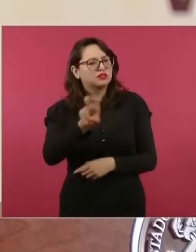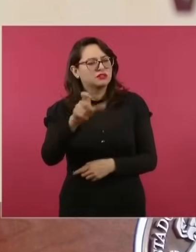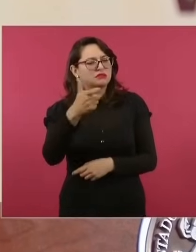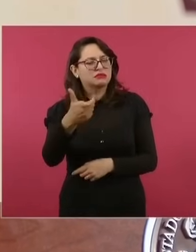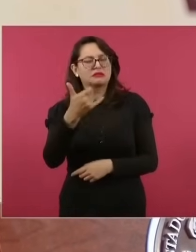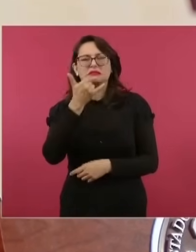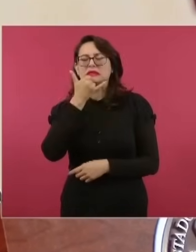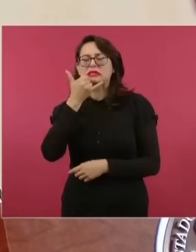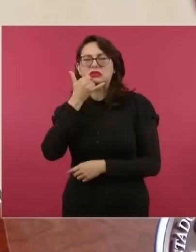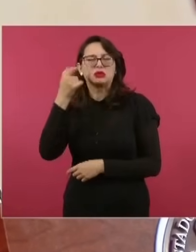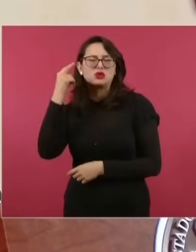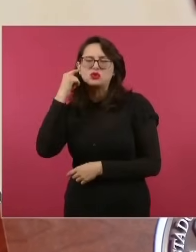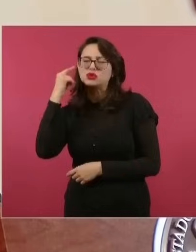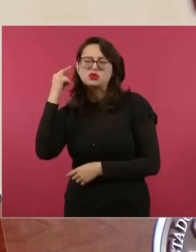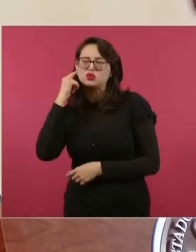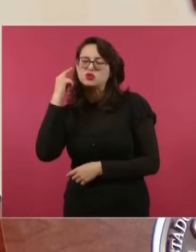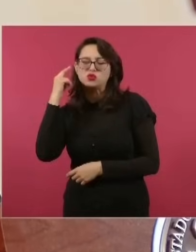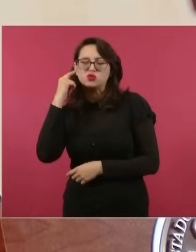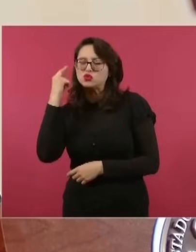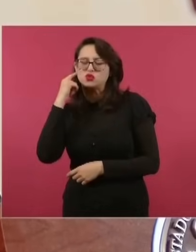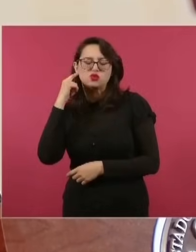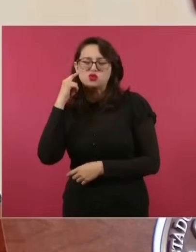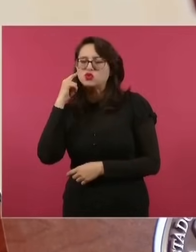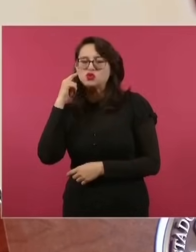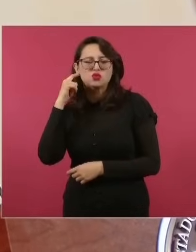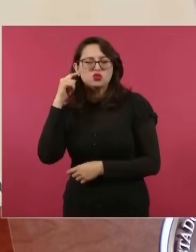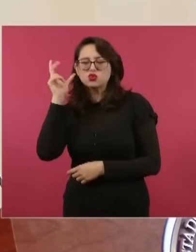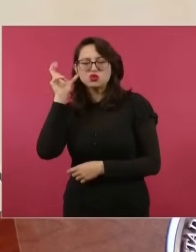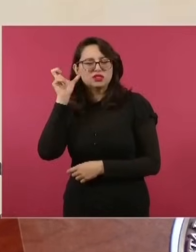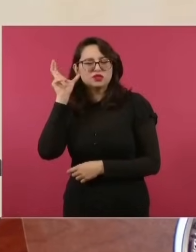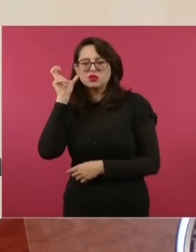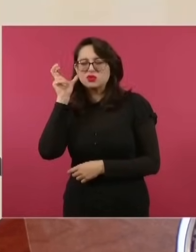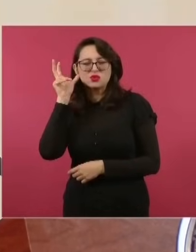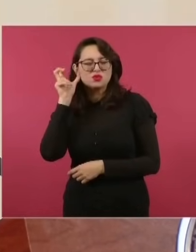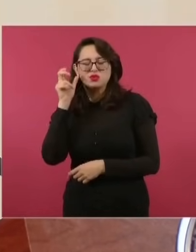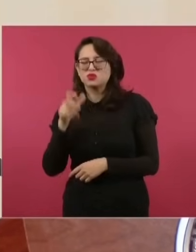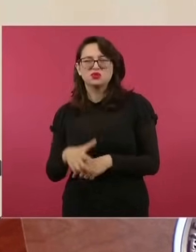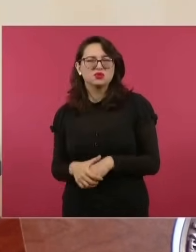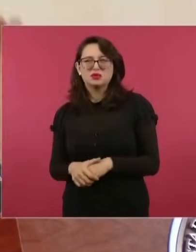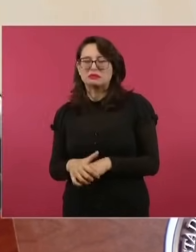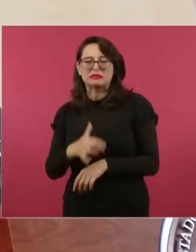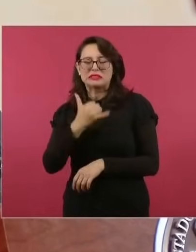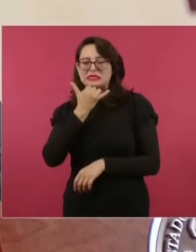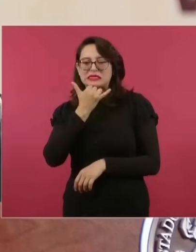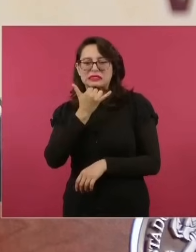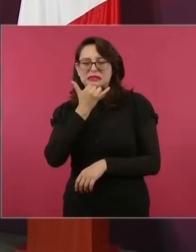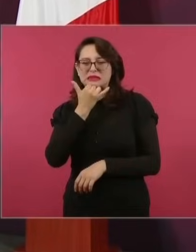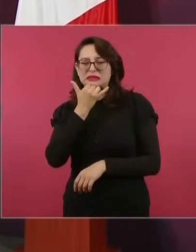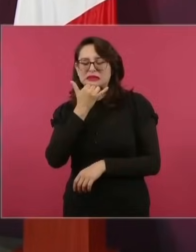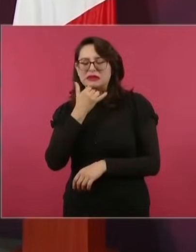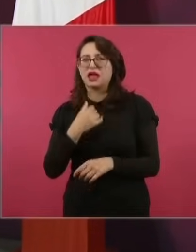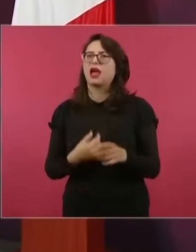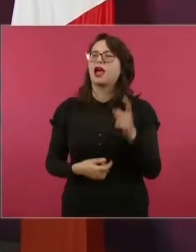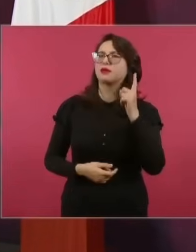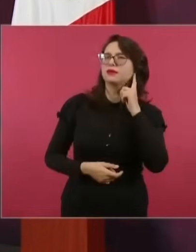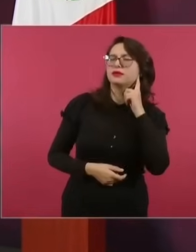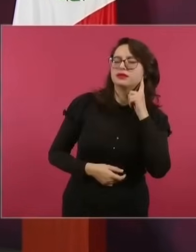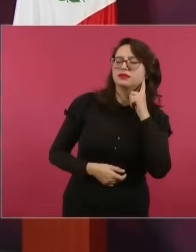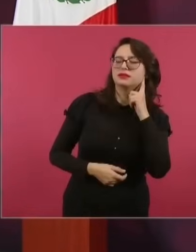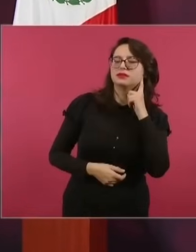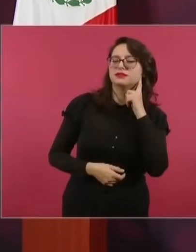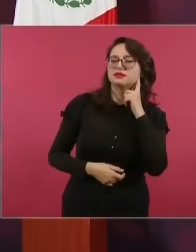escuchó y punto, ¿no? Como lo dijo esta mañana. Pero el tema yo creo que no está ahí, el tema está en que era un tema que se tenía que retomar ayer. ¿Por qué